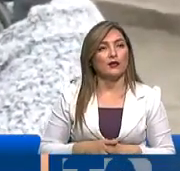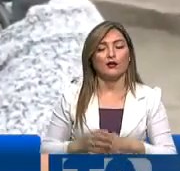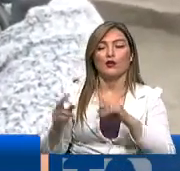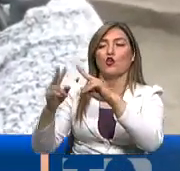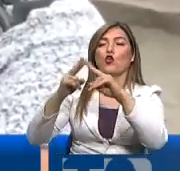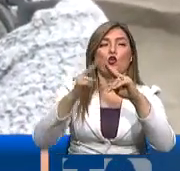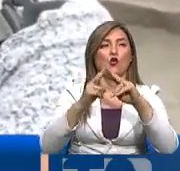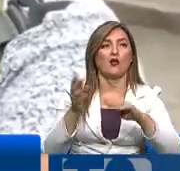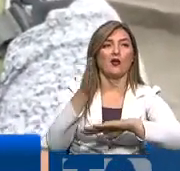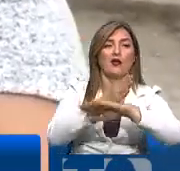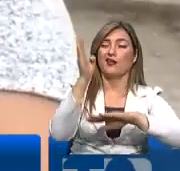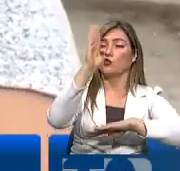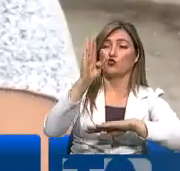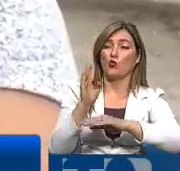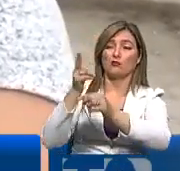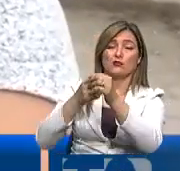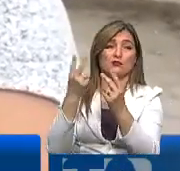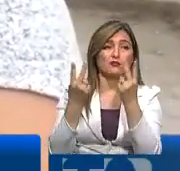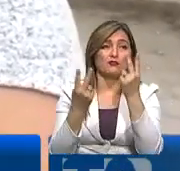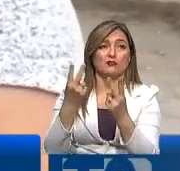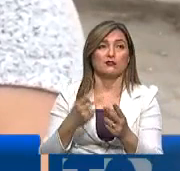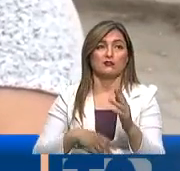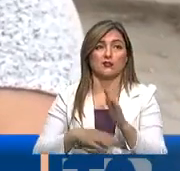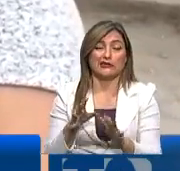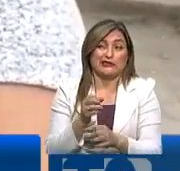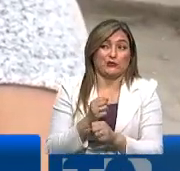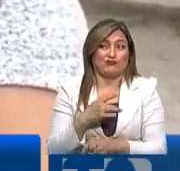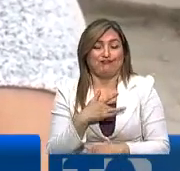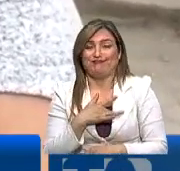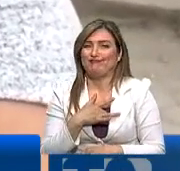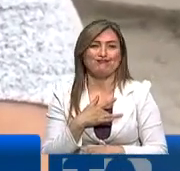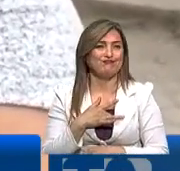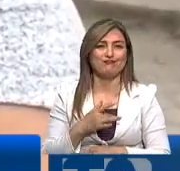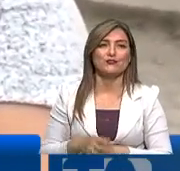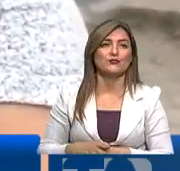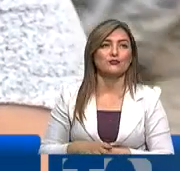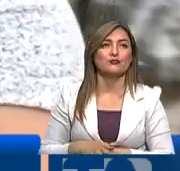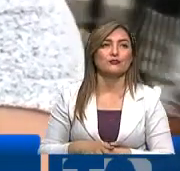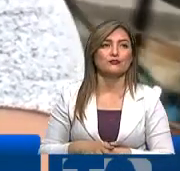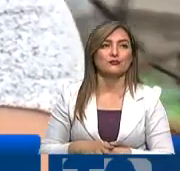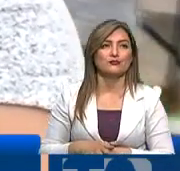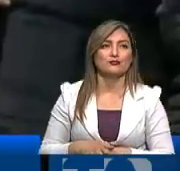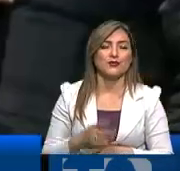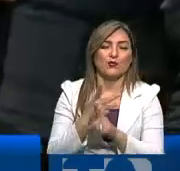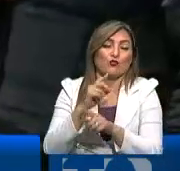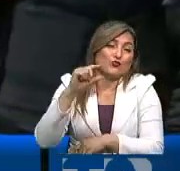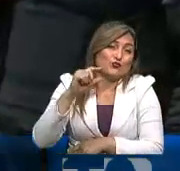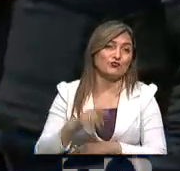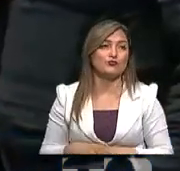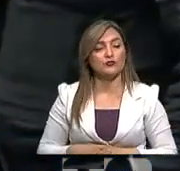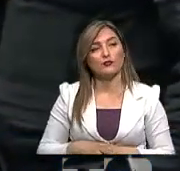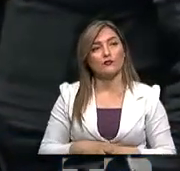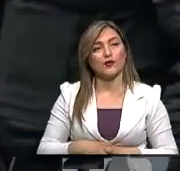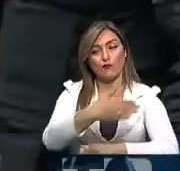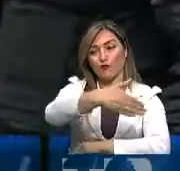estos lugares, nunca he venido. Eso sí, mucha seguridad nos da porque de pronto estamos un poco protegidos. El cierre